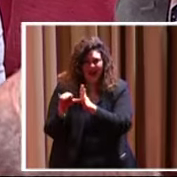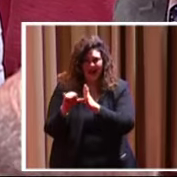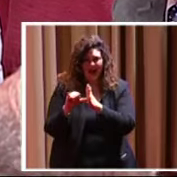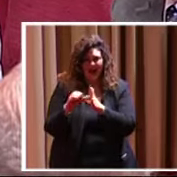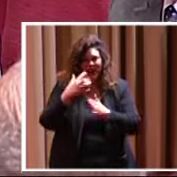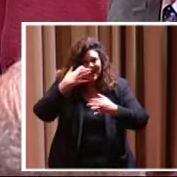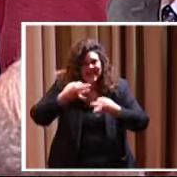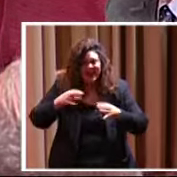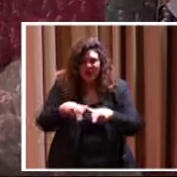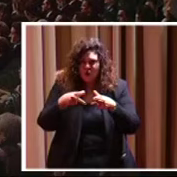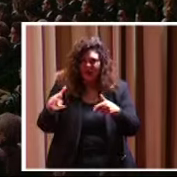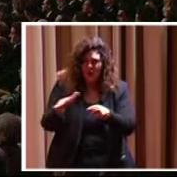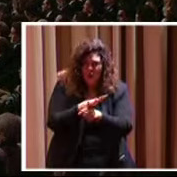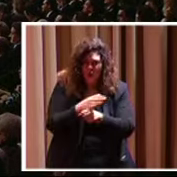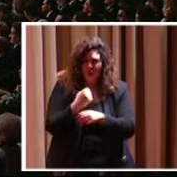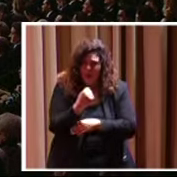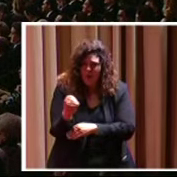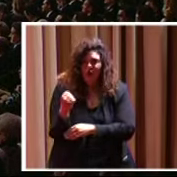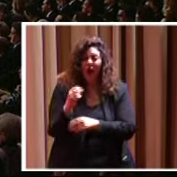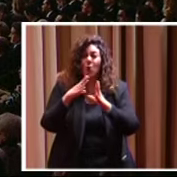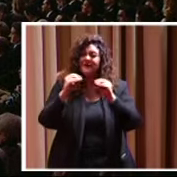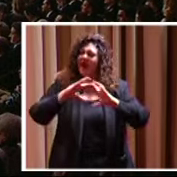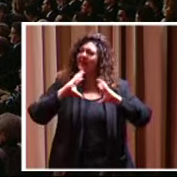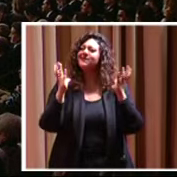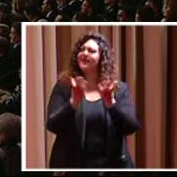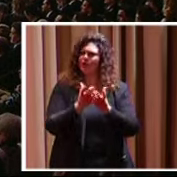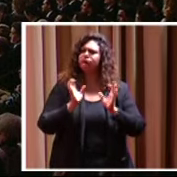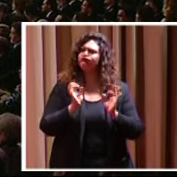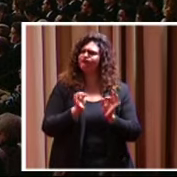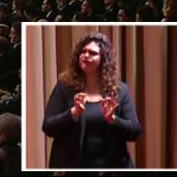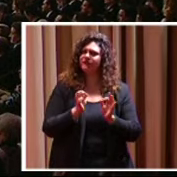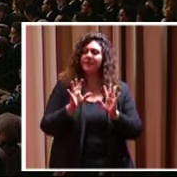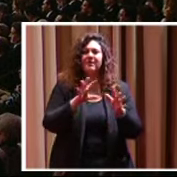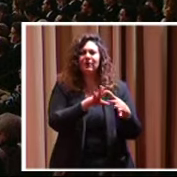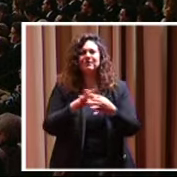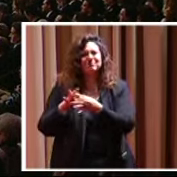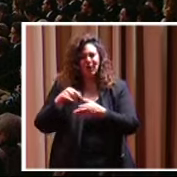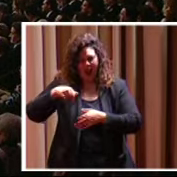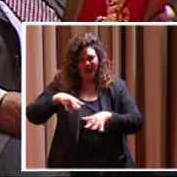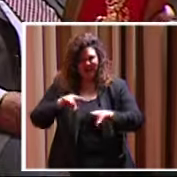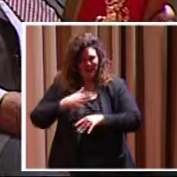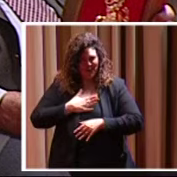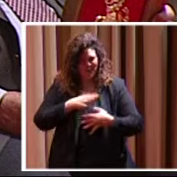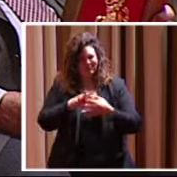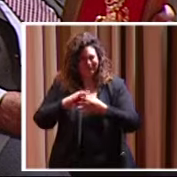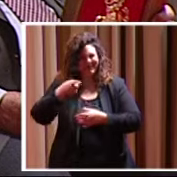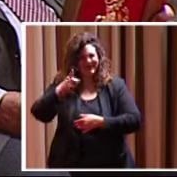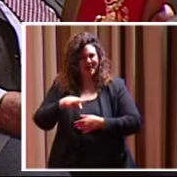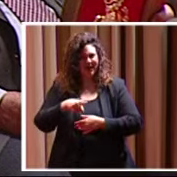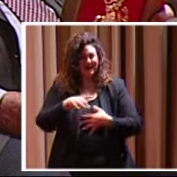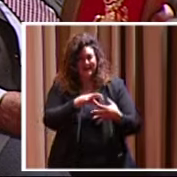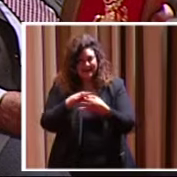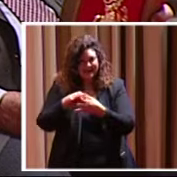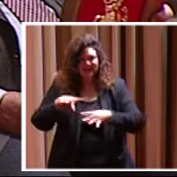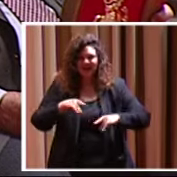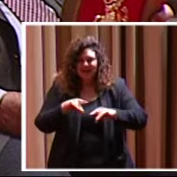sociedad. Una universidad internacional, cierto, pero muy ligada a su territorio. Tan ligada a su